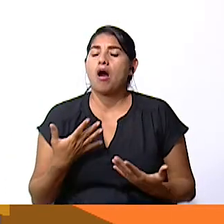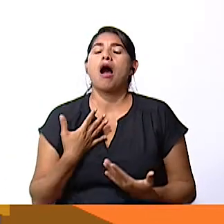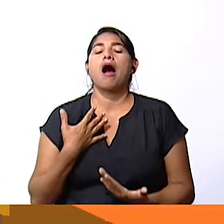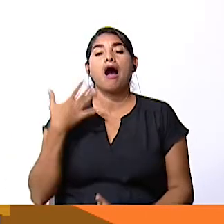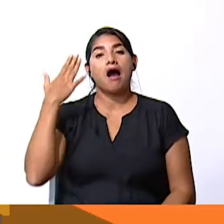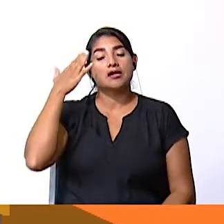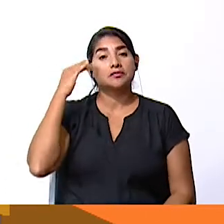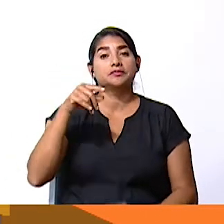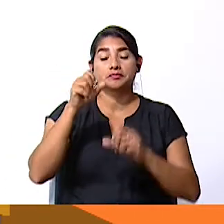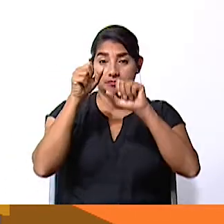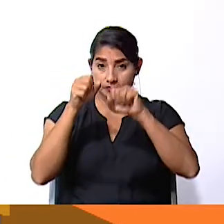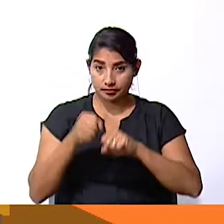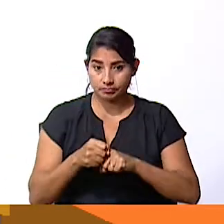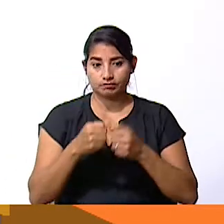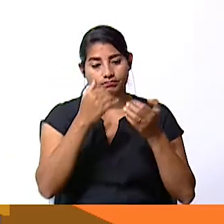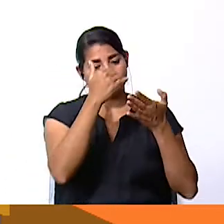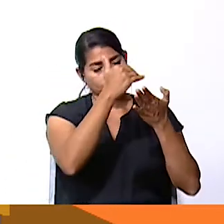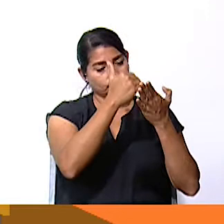segura que las pueden